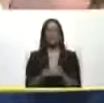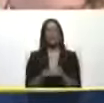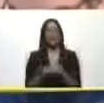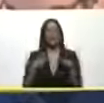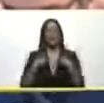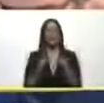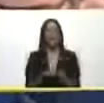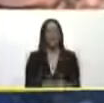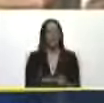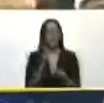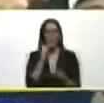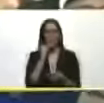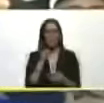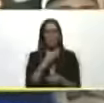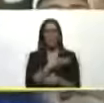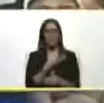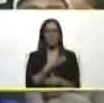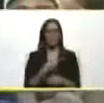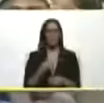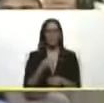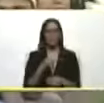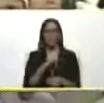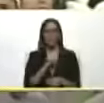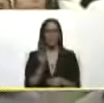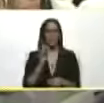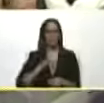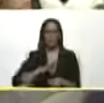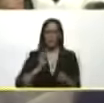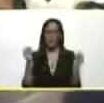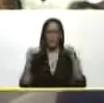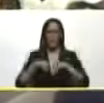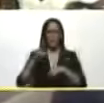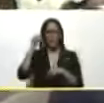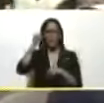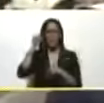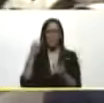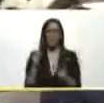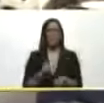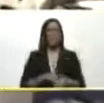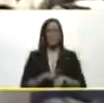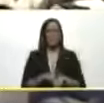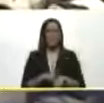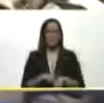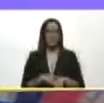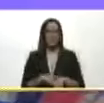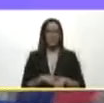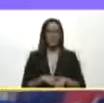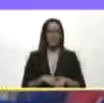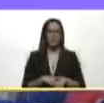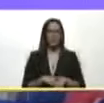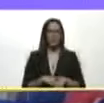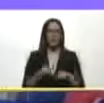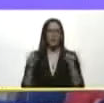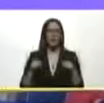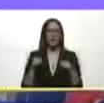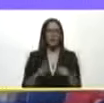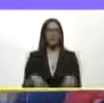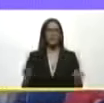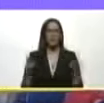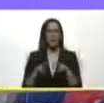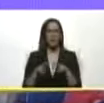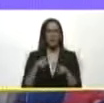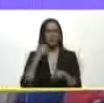misión lo que no estoy de acuerdo es con la fecha el tiempo en este momento